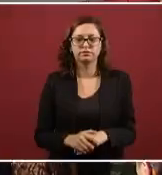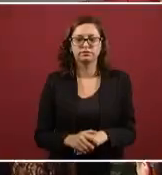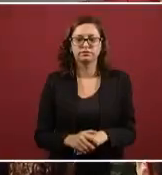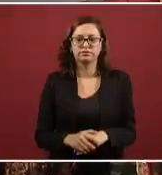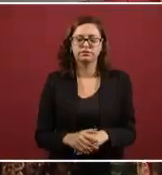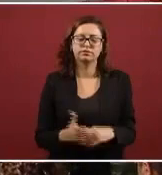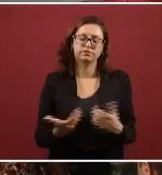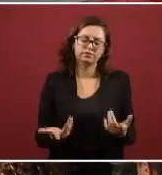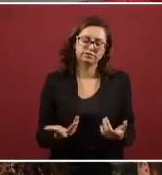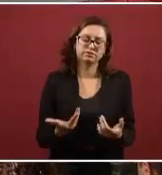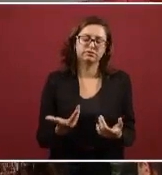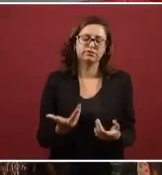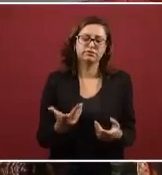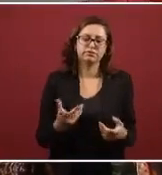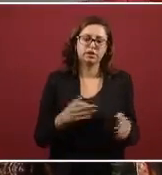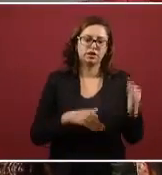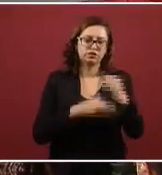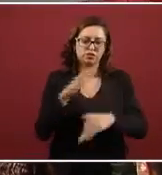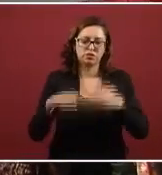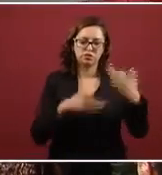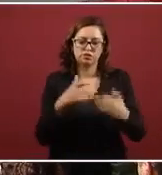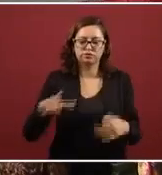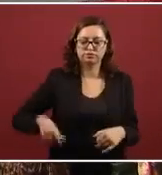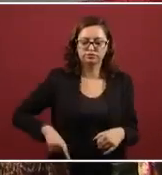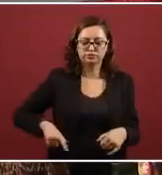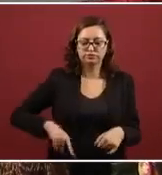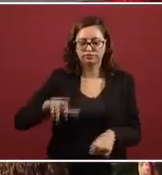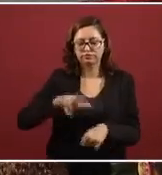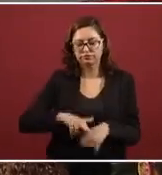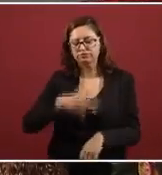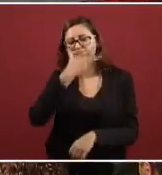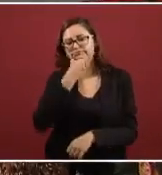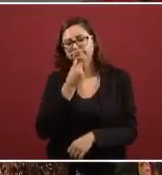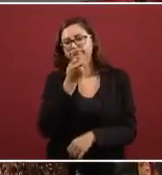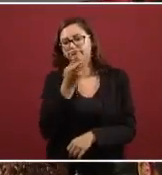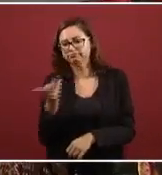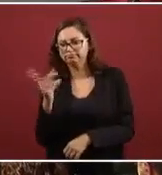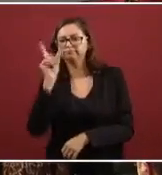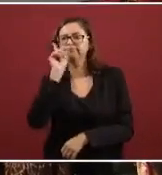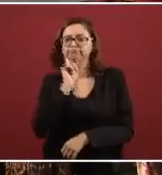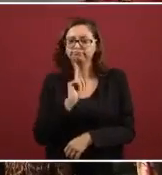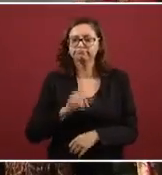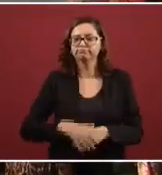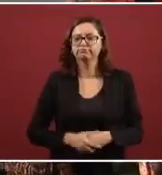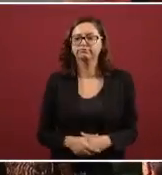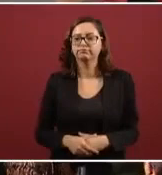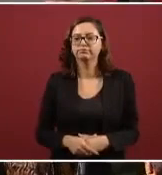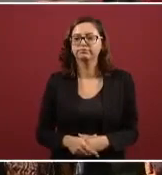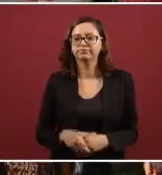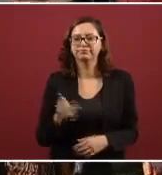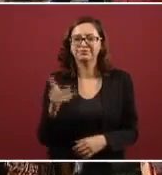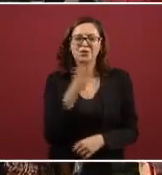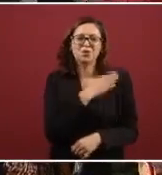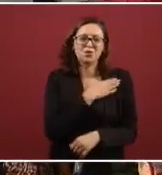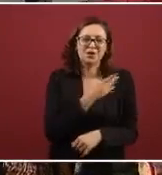especial a los gobernadores, a la gobernadora. Adelante.